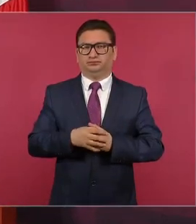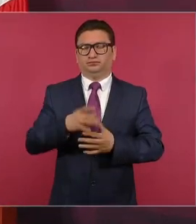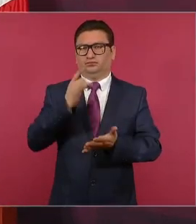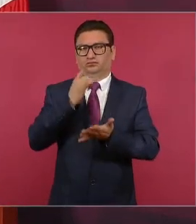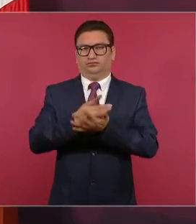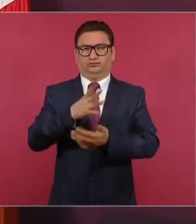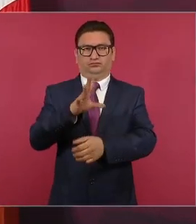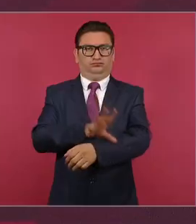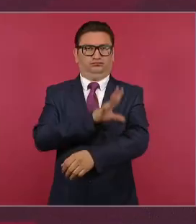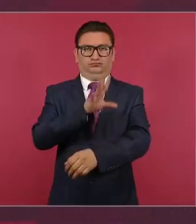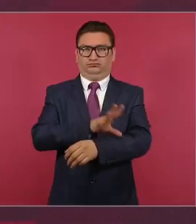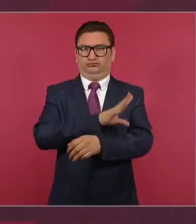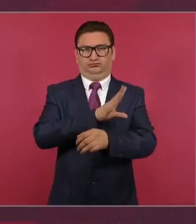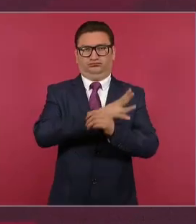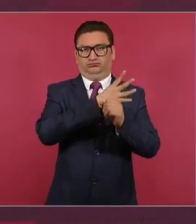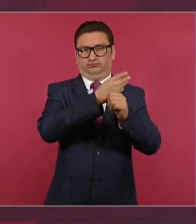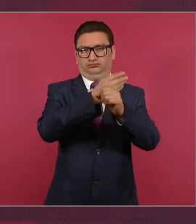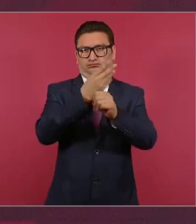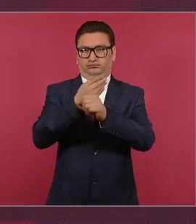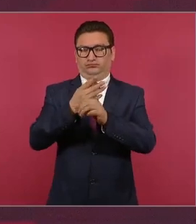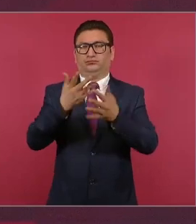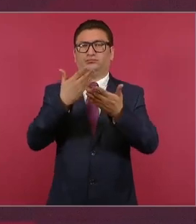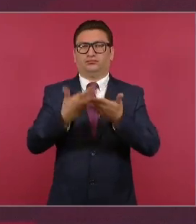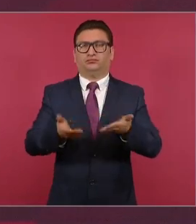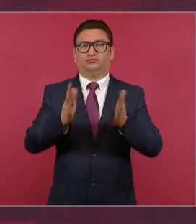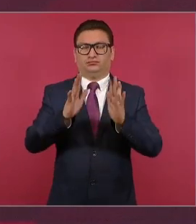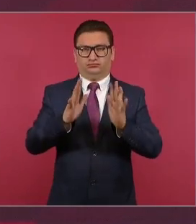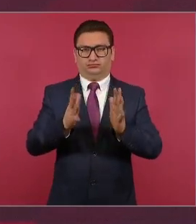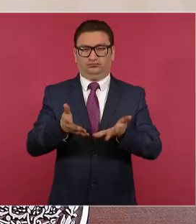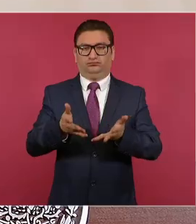electrificar y ahora es